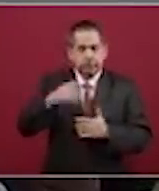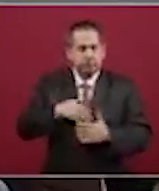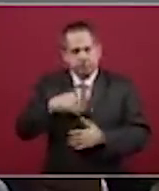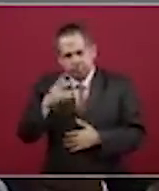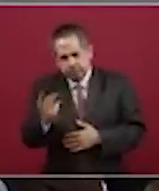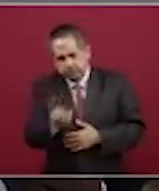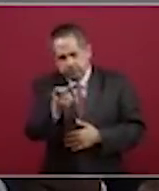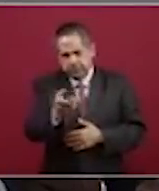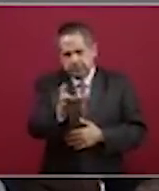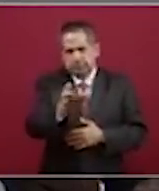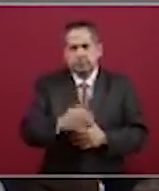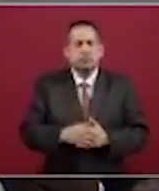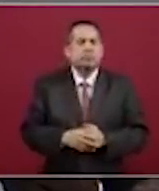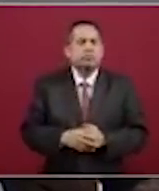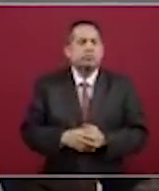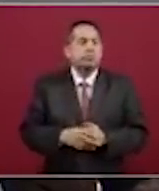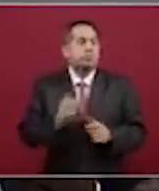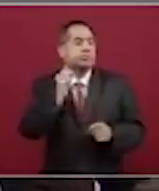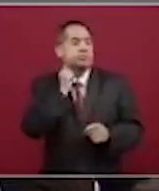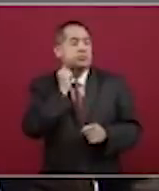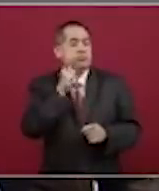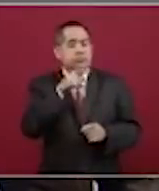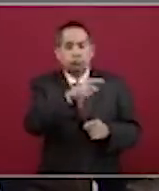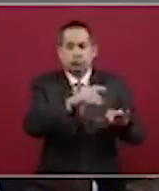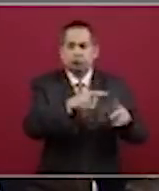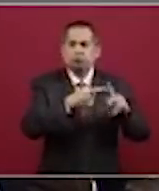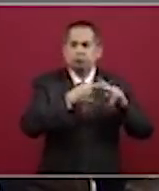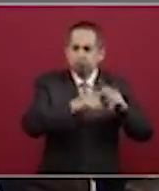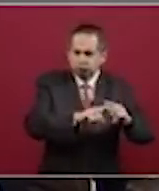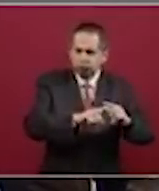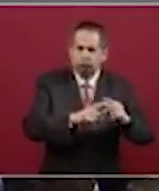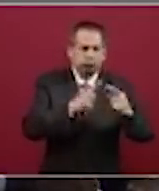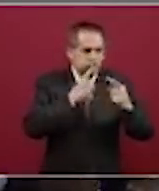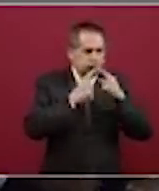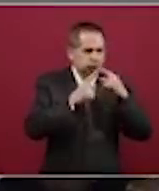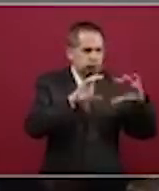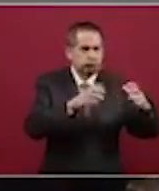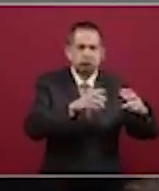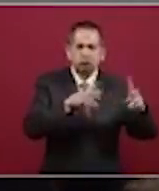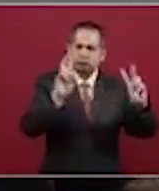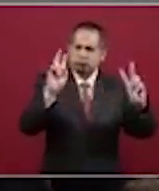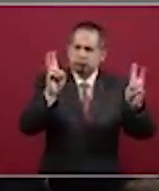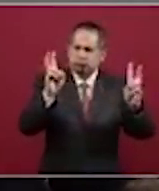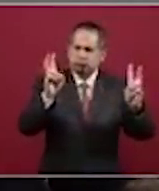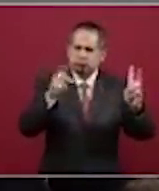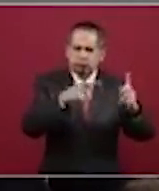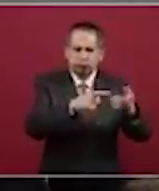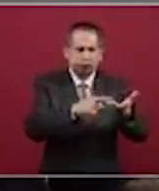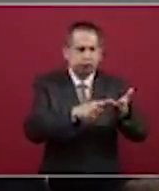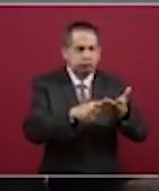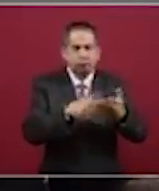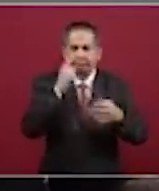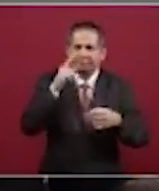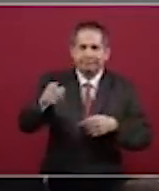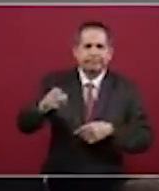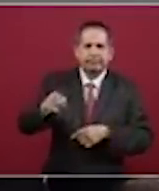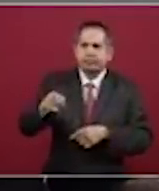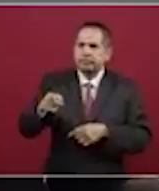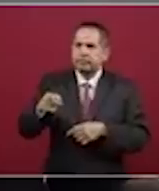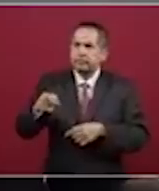presidente, en el Senado ya se va a empezar a discutir el tema de la revocación de